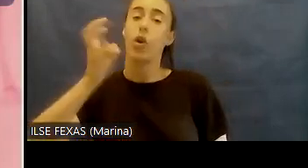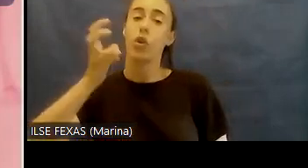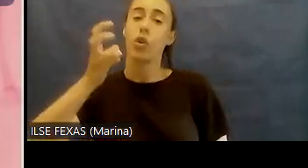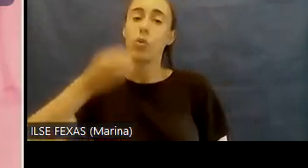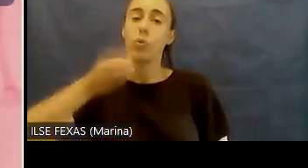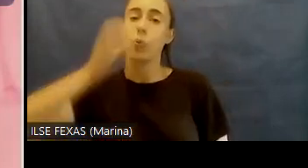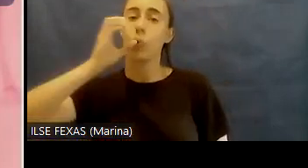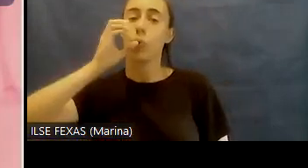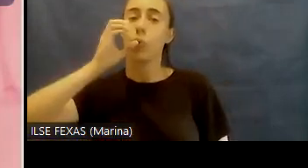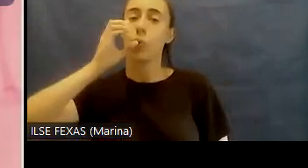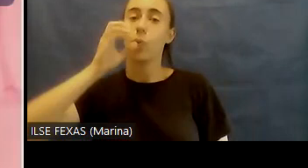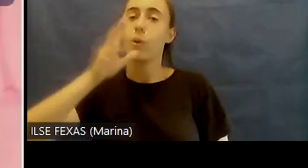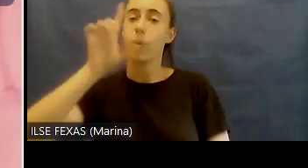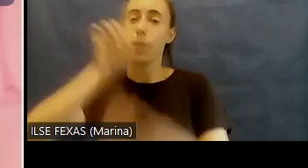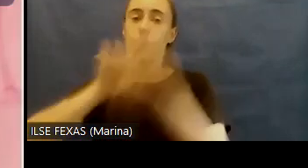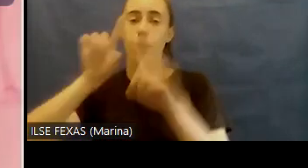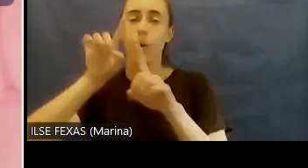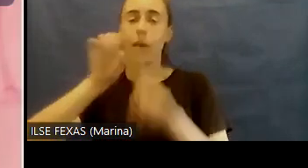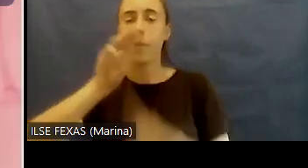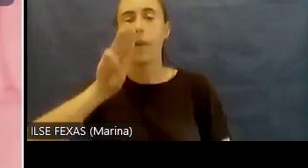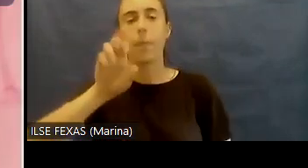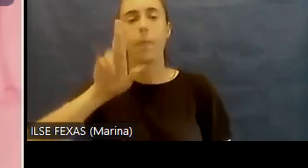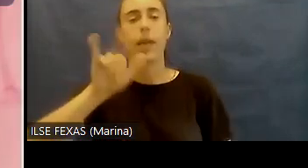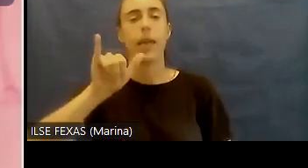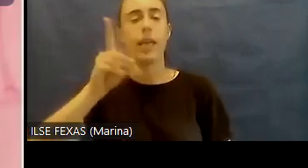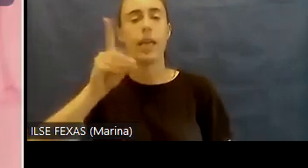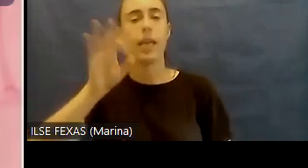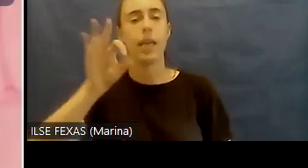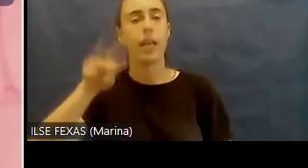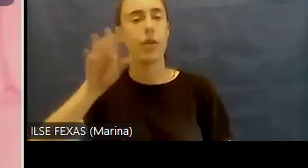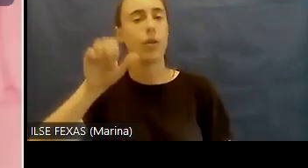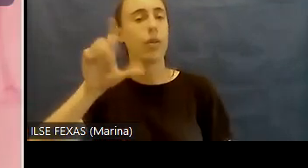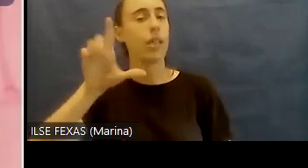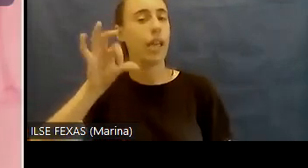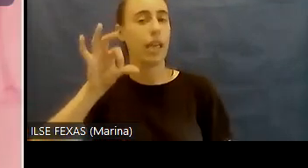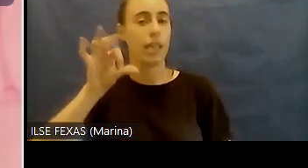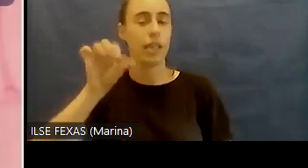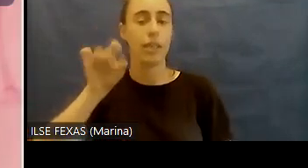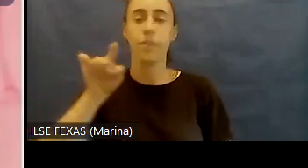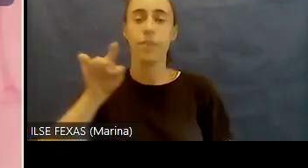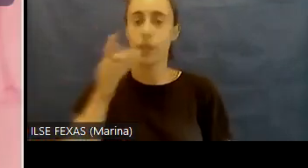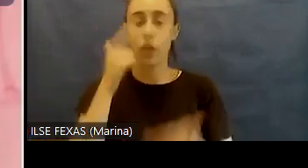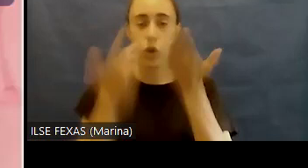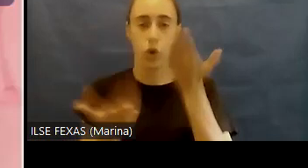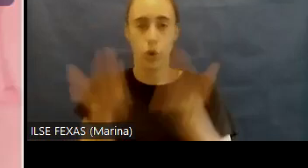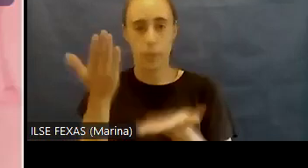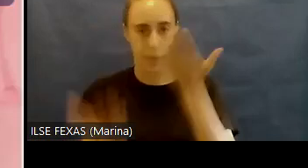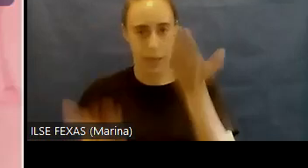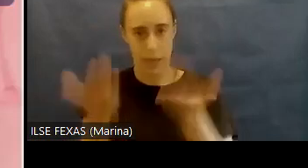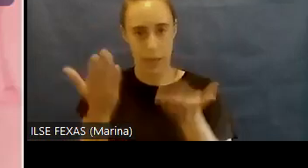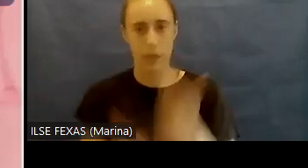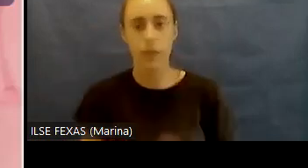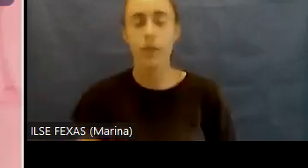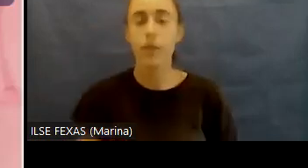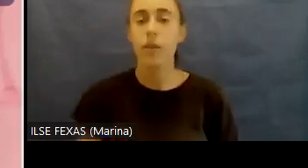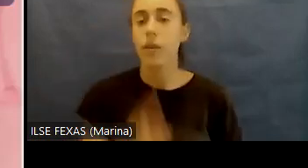cuando tenemos problemas ya periodontales, cuando tenemos las gingivitis. Es el colutorio que damos por excelencia, es el que tenemos nosotros